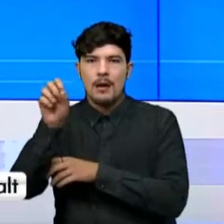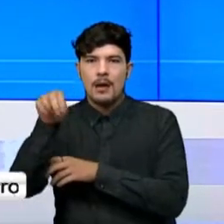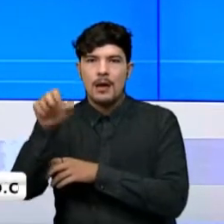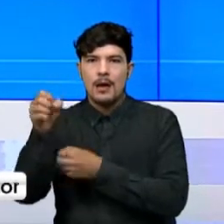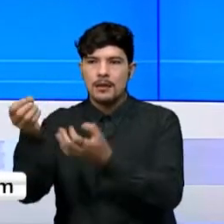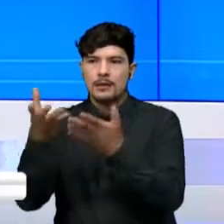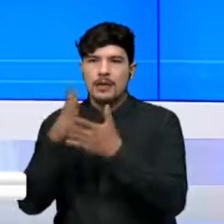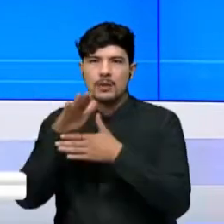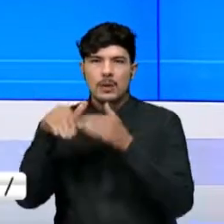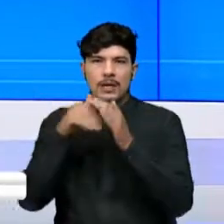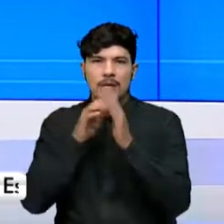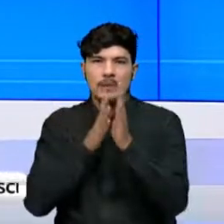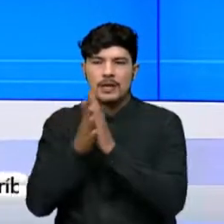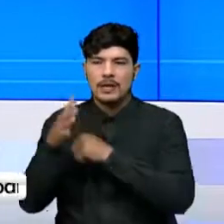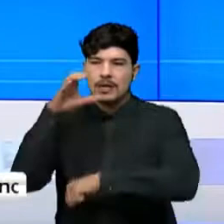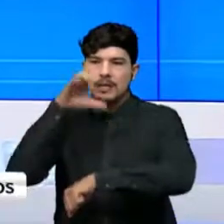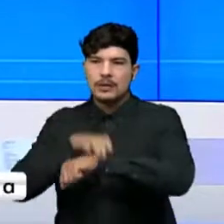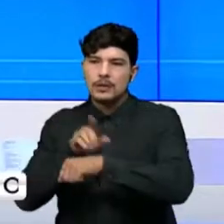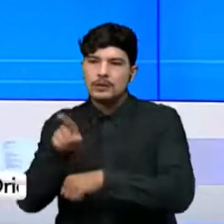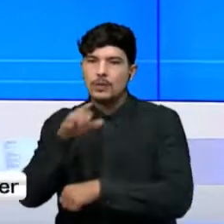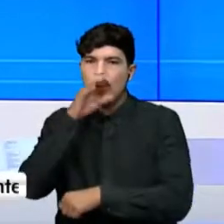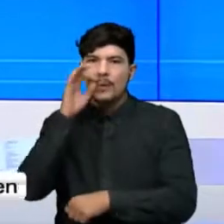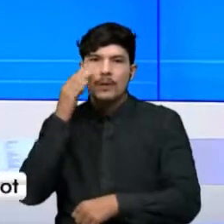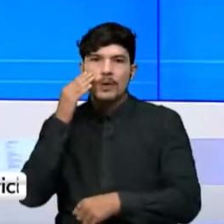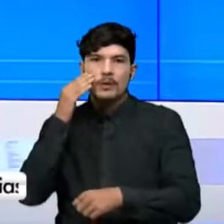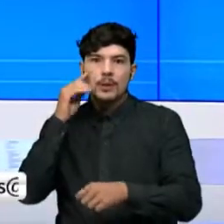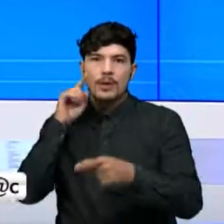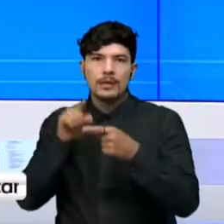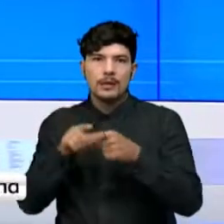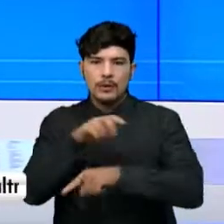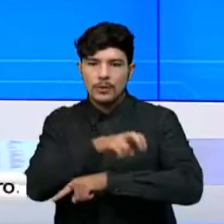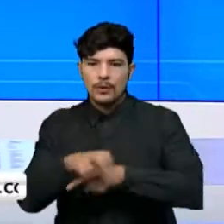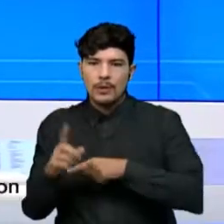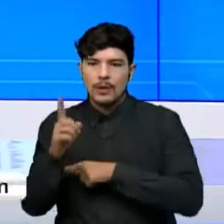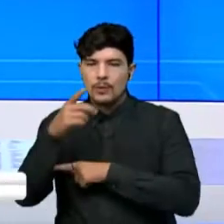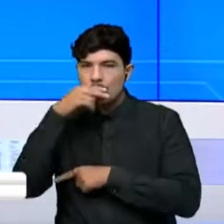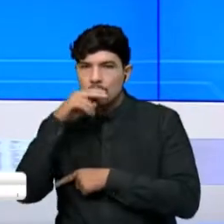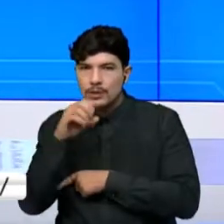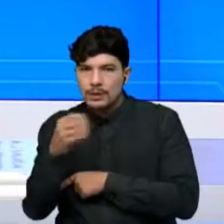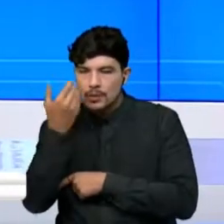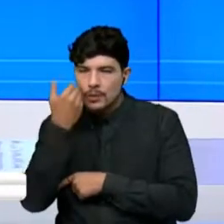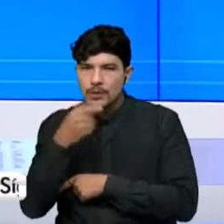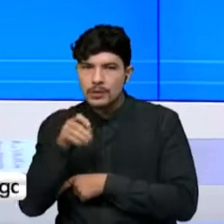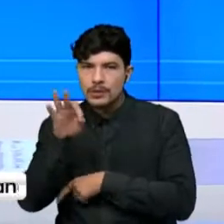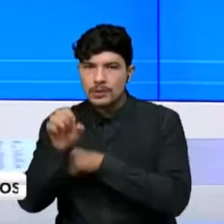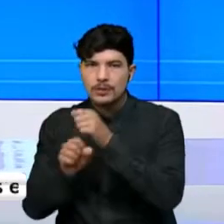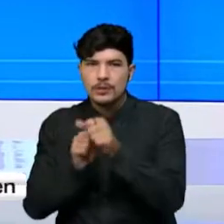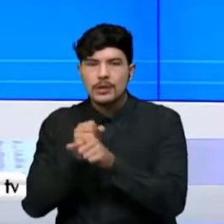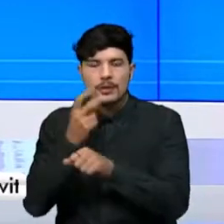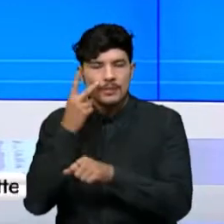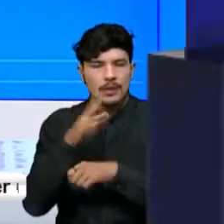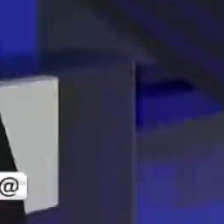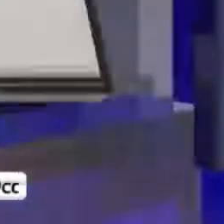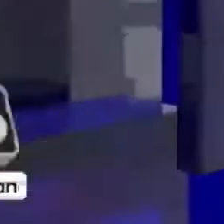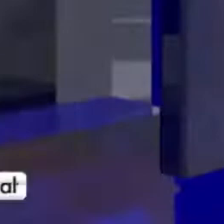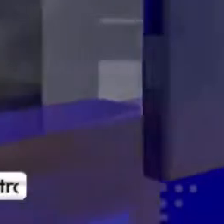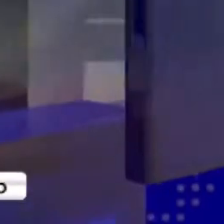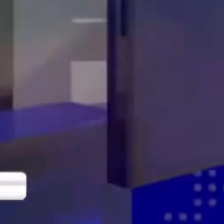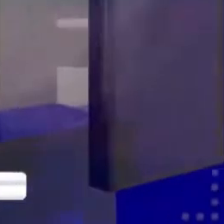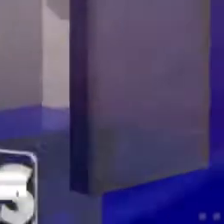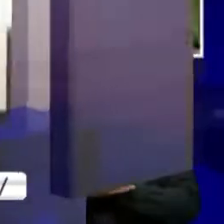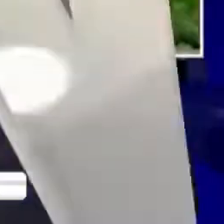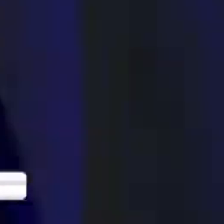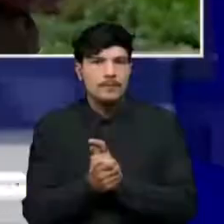la captura de un hombre cuando pretendía raptar a un menor de edad. Doli, muy buenas tardes. Cuéntenos todos los detalles de esta historia. Adelante.